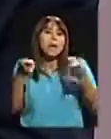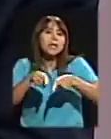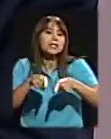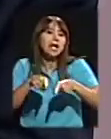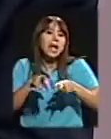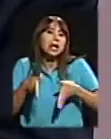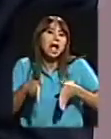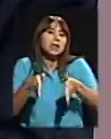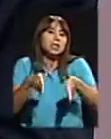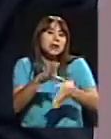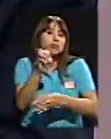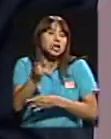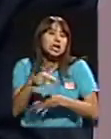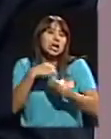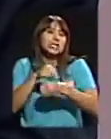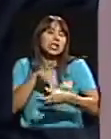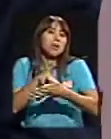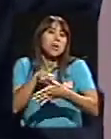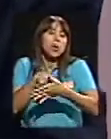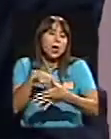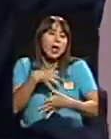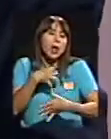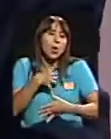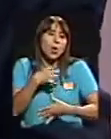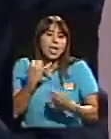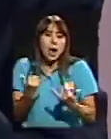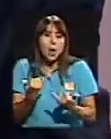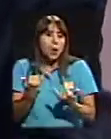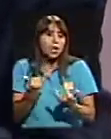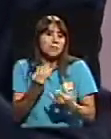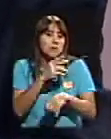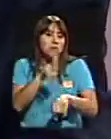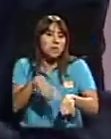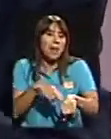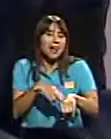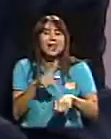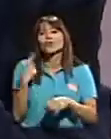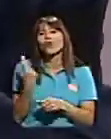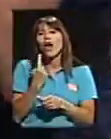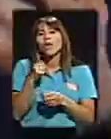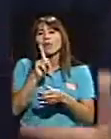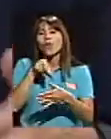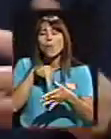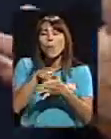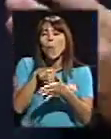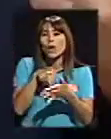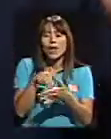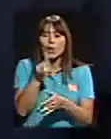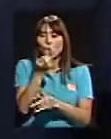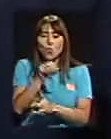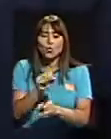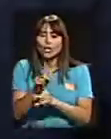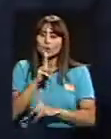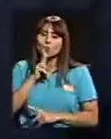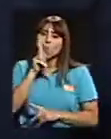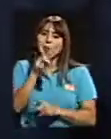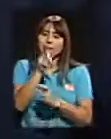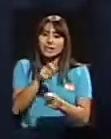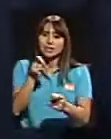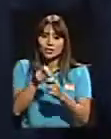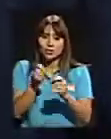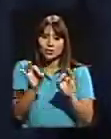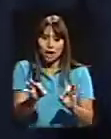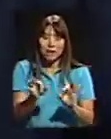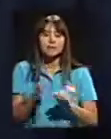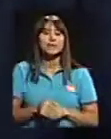que ahora se ha vuelto muy, muy corriente. Era un bloqueo, no era una realidad específica. Por